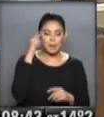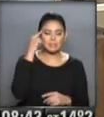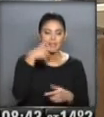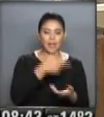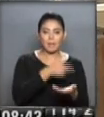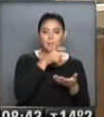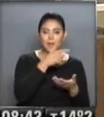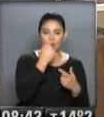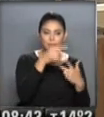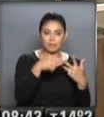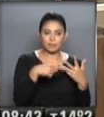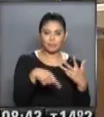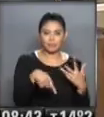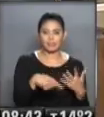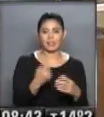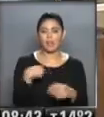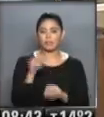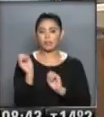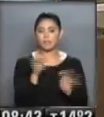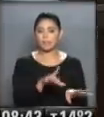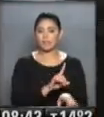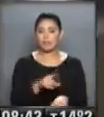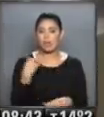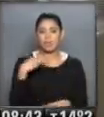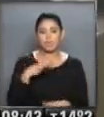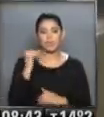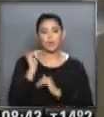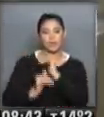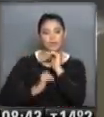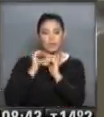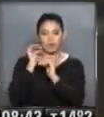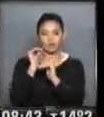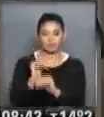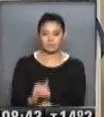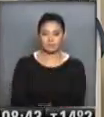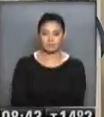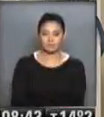obtuvimos todo esto, que no lo podemos dejar estancado.